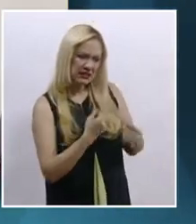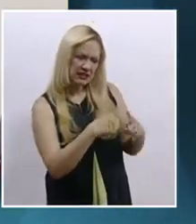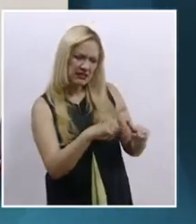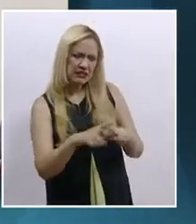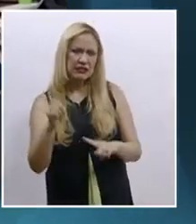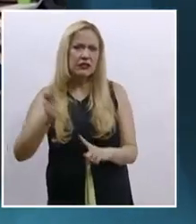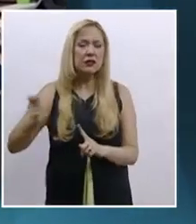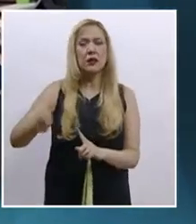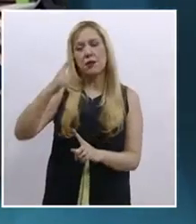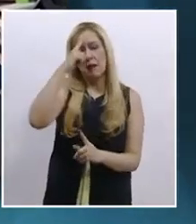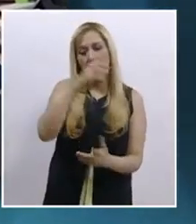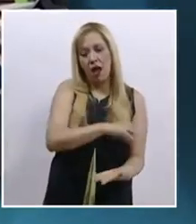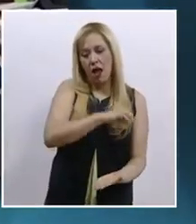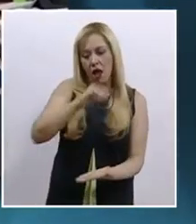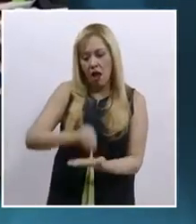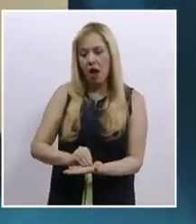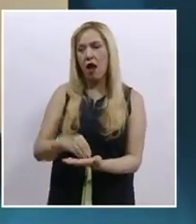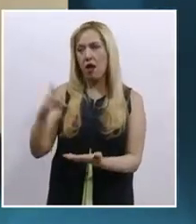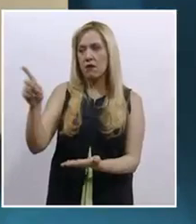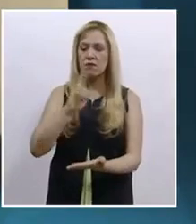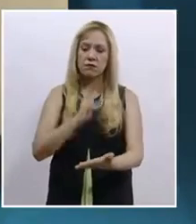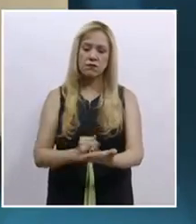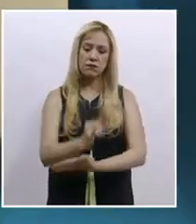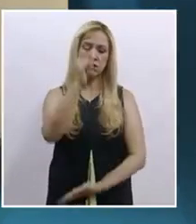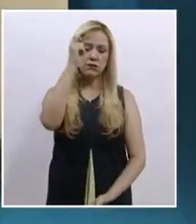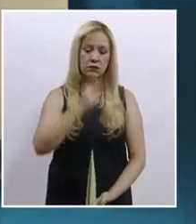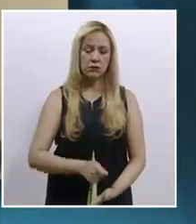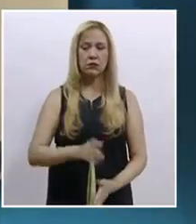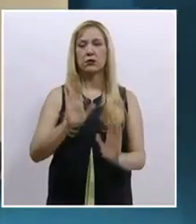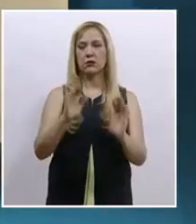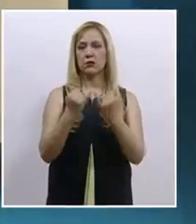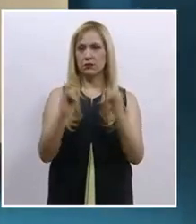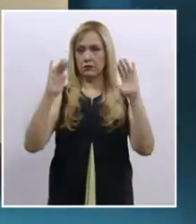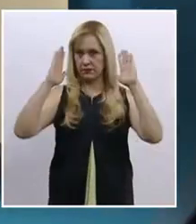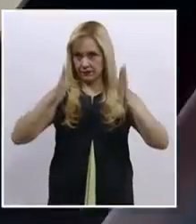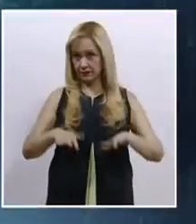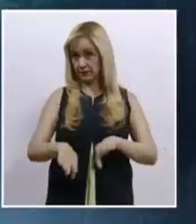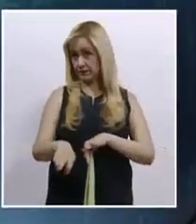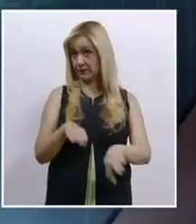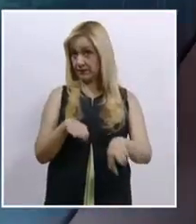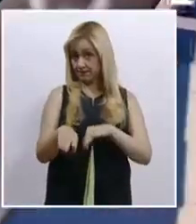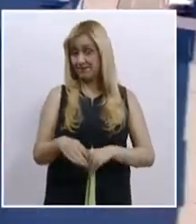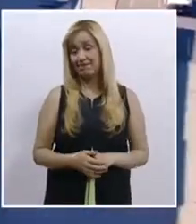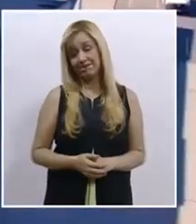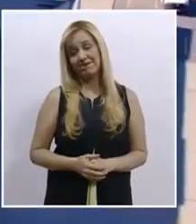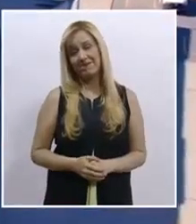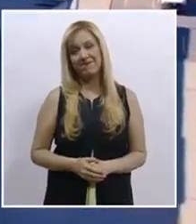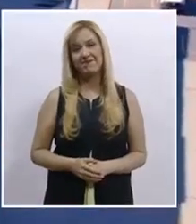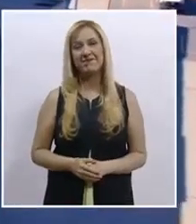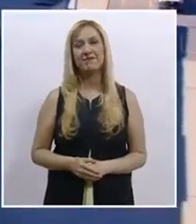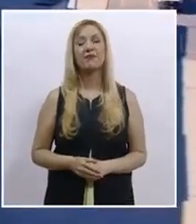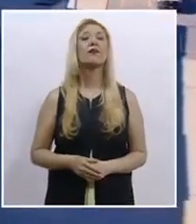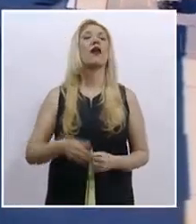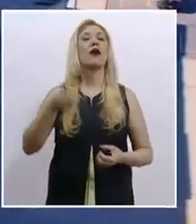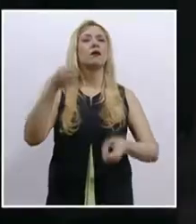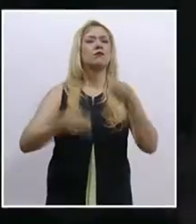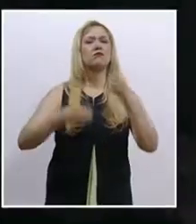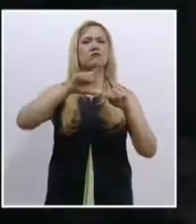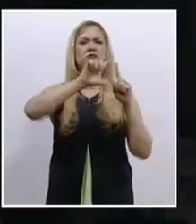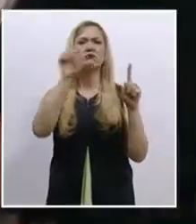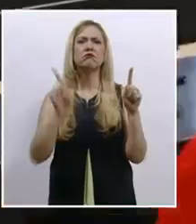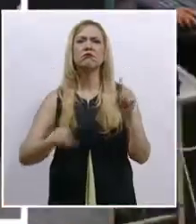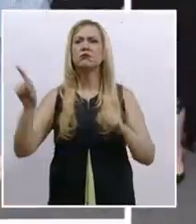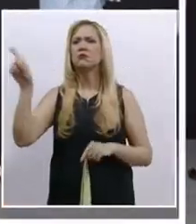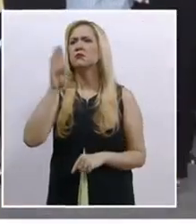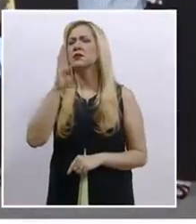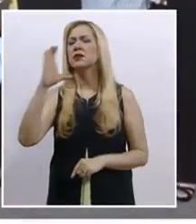sus decisiones sin menoscabar la independencia e imparcialidad judicial. El Poder Judicial de Baja